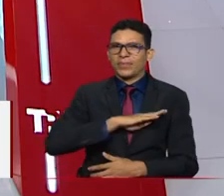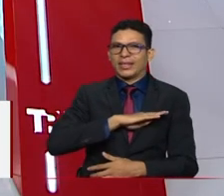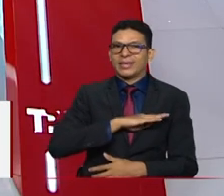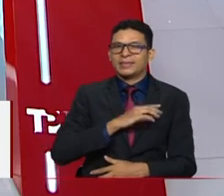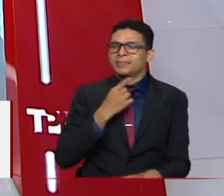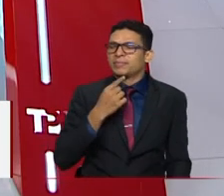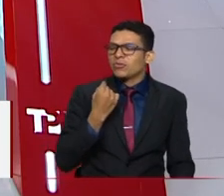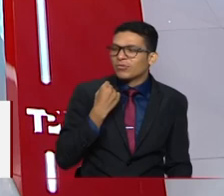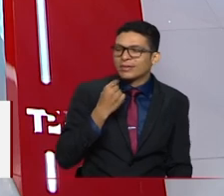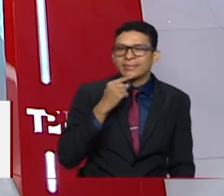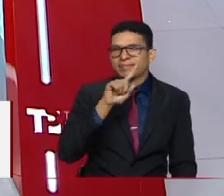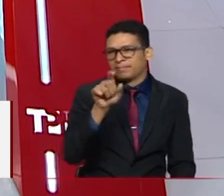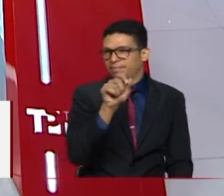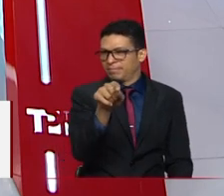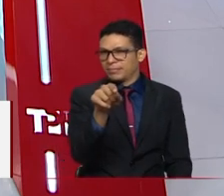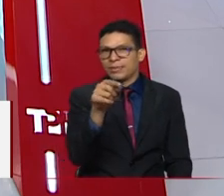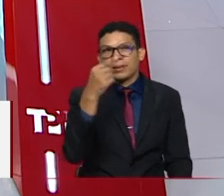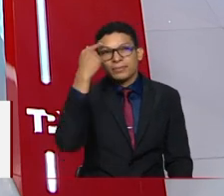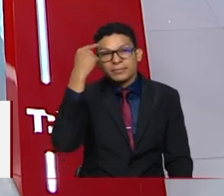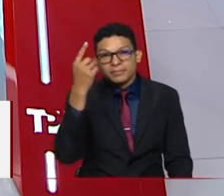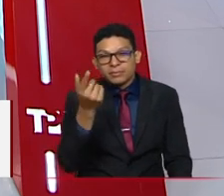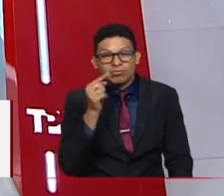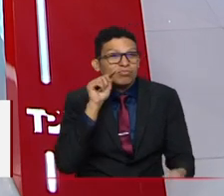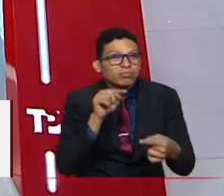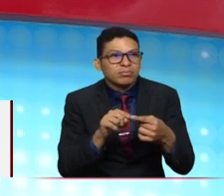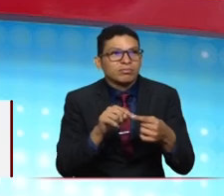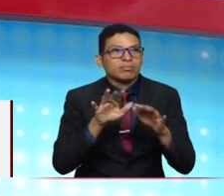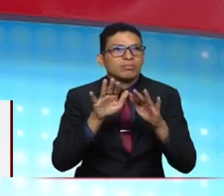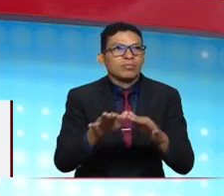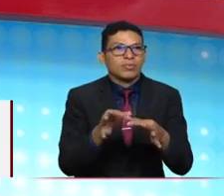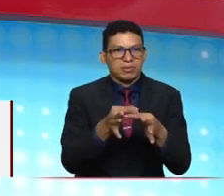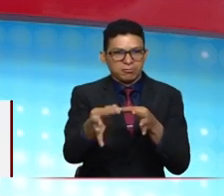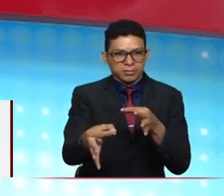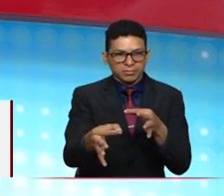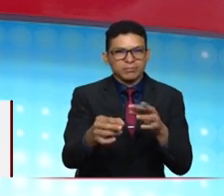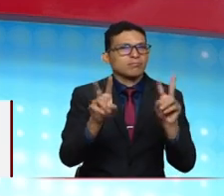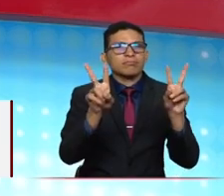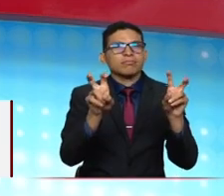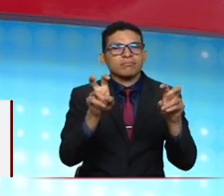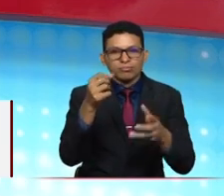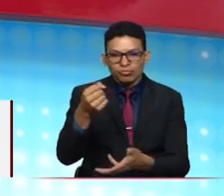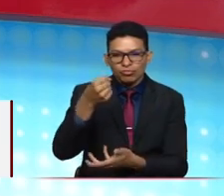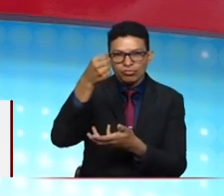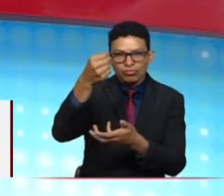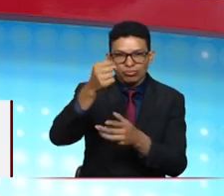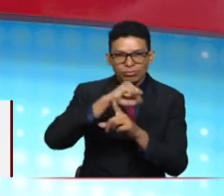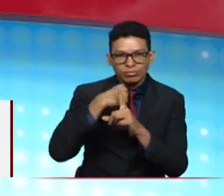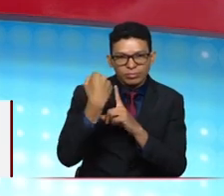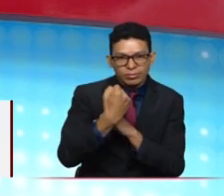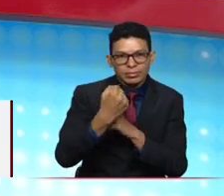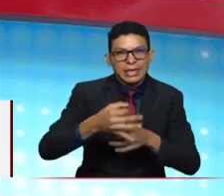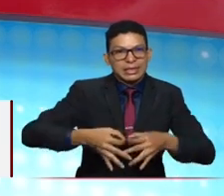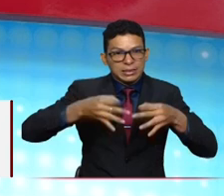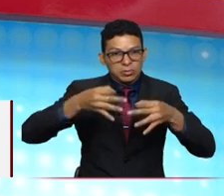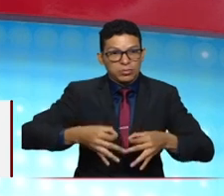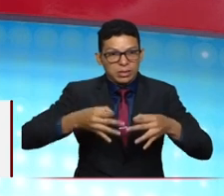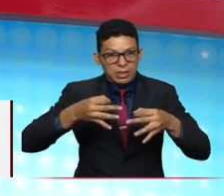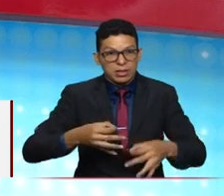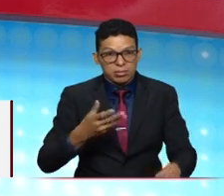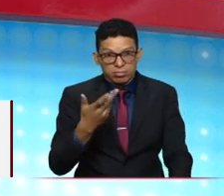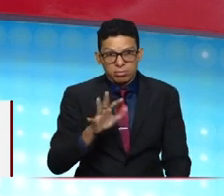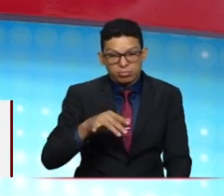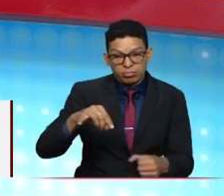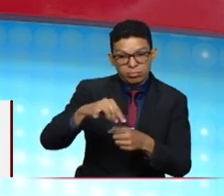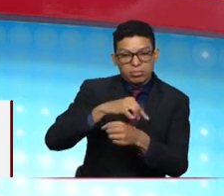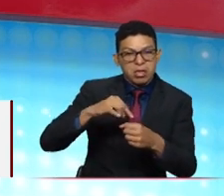preguntaba sobre todo el manejo y la apuesta que estaba haciendo el municipio en temas de inversión social de seguridad y demás usted dice dice que es